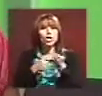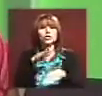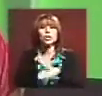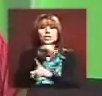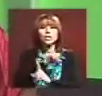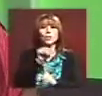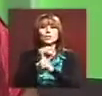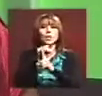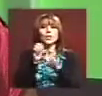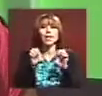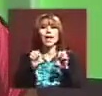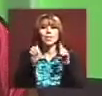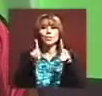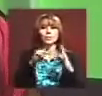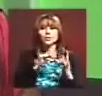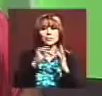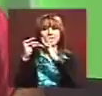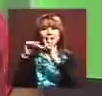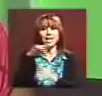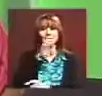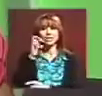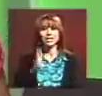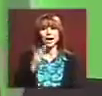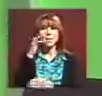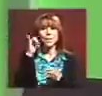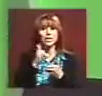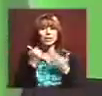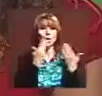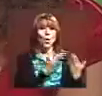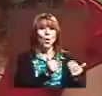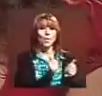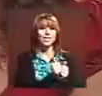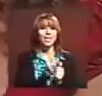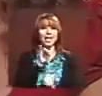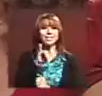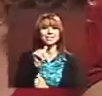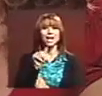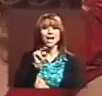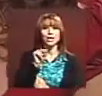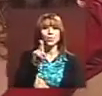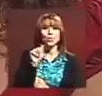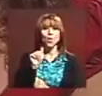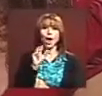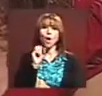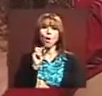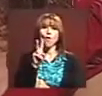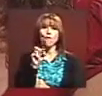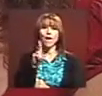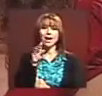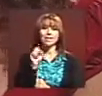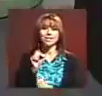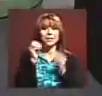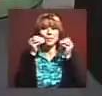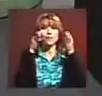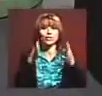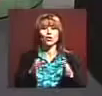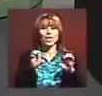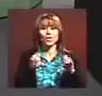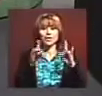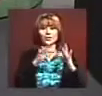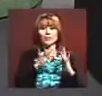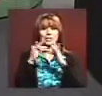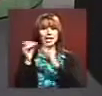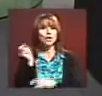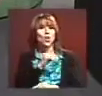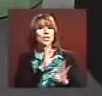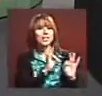de la educación especial en Costa Rica, y por eso me encuentro en compañía de Yanúa Ovares, profesora de educación especial. ¿Cómo estás,